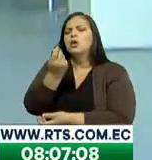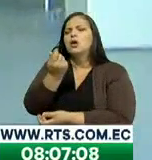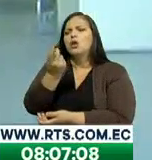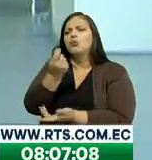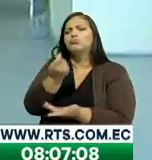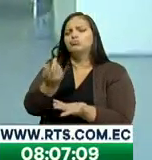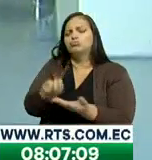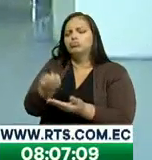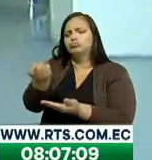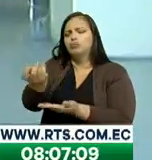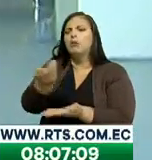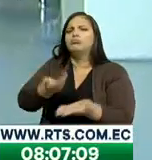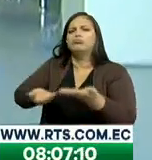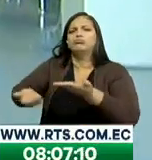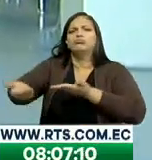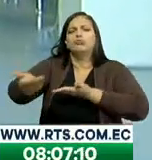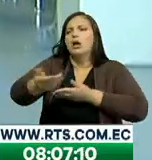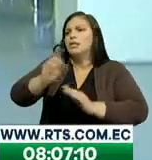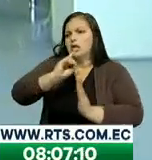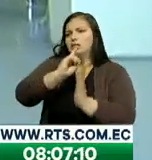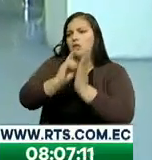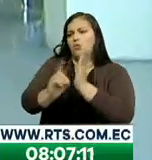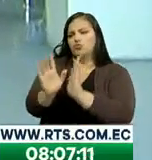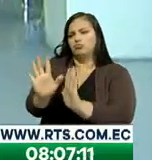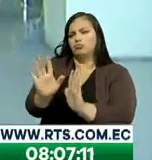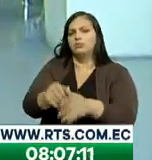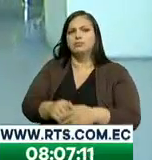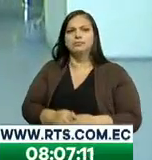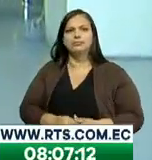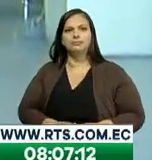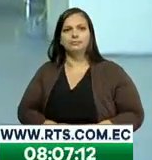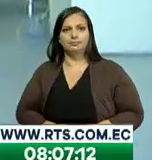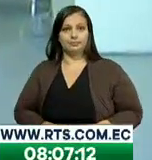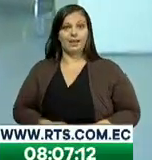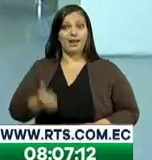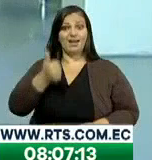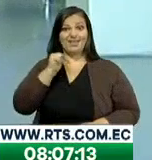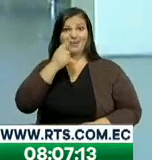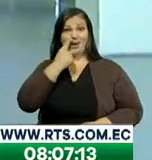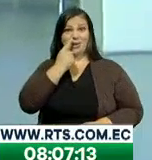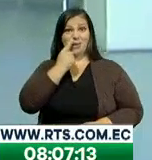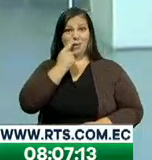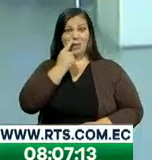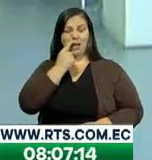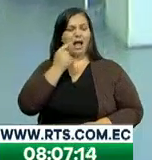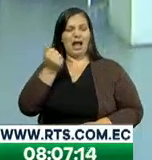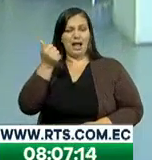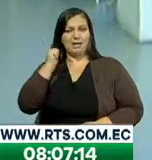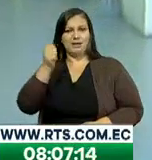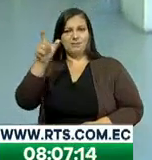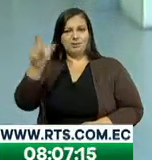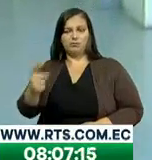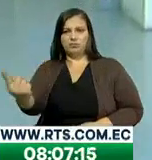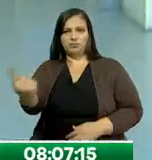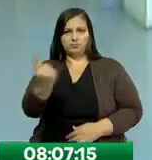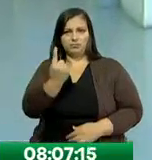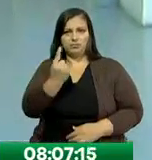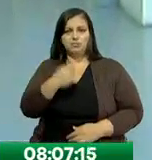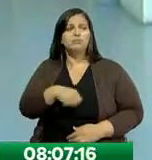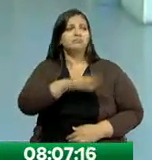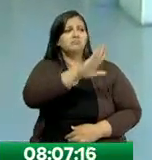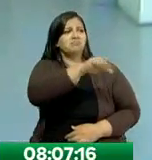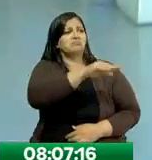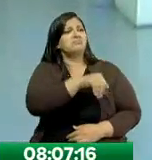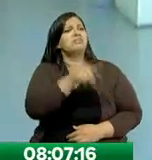de por ahí que ayer me dieron la factura. Dice, a ver, le devuelven $30 o $40. Y le dicen,